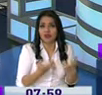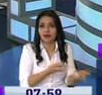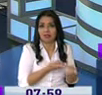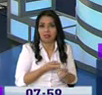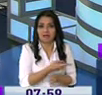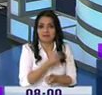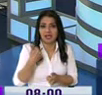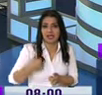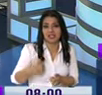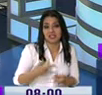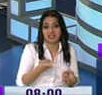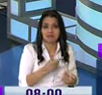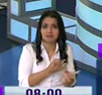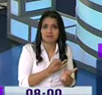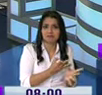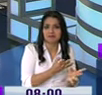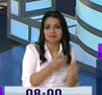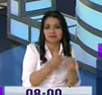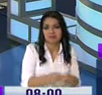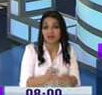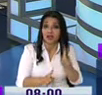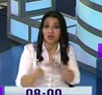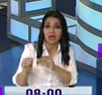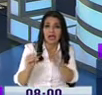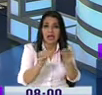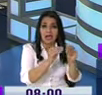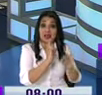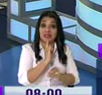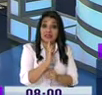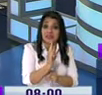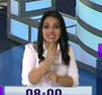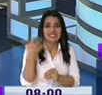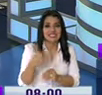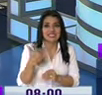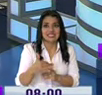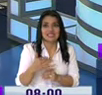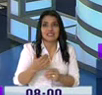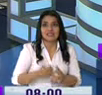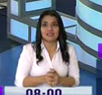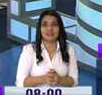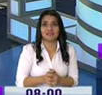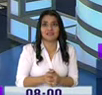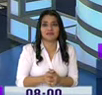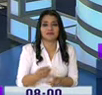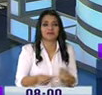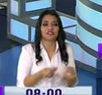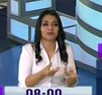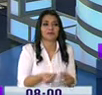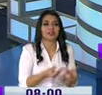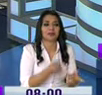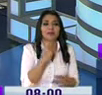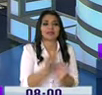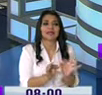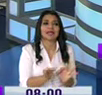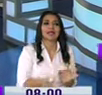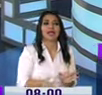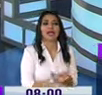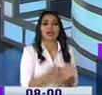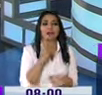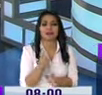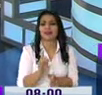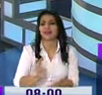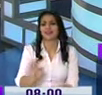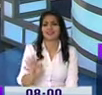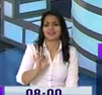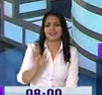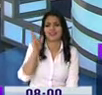Se lo quiere ir llevando, así que ya hay muchos rumores, además, que dicen que le están pasando algunos regalitos. No, dicen eso, por ahí. Eso no puede ser.